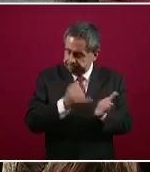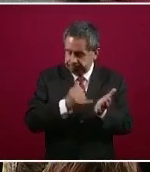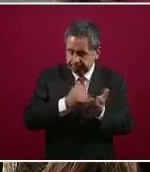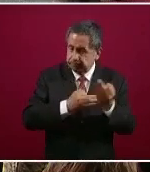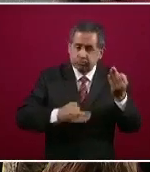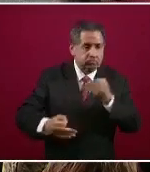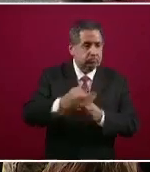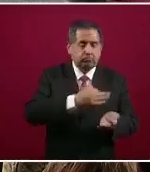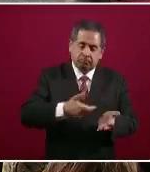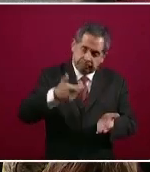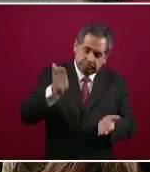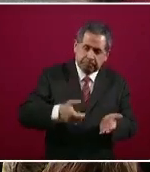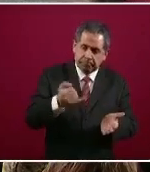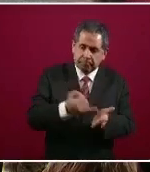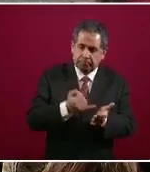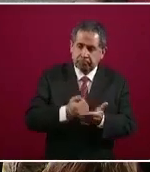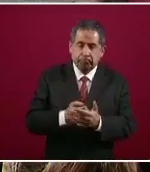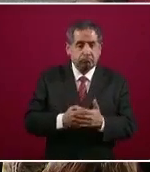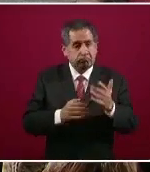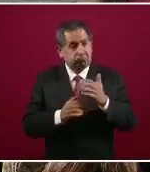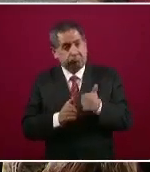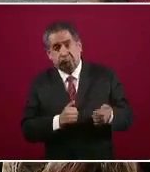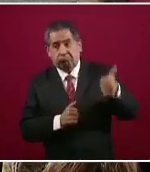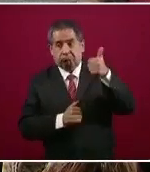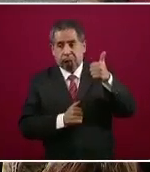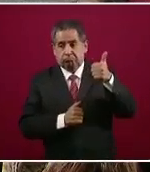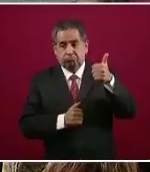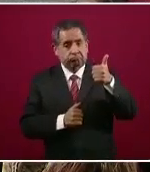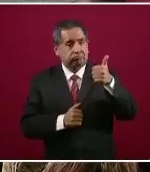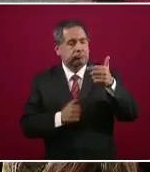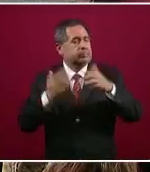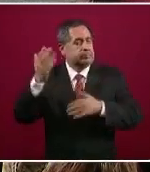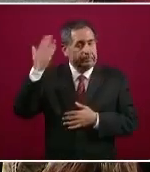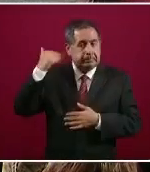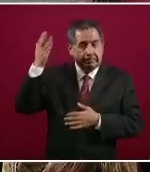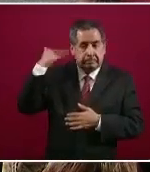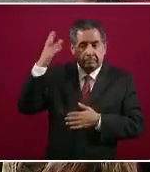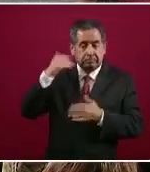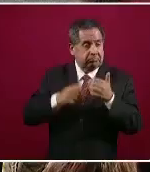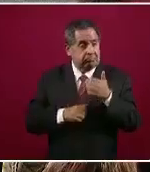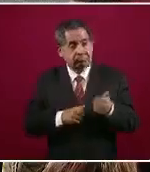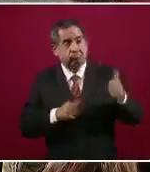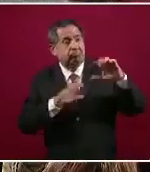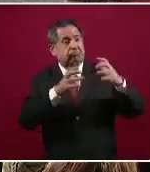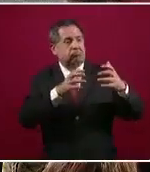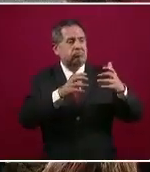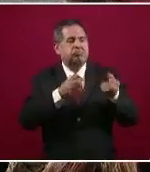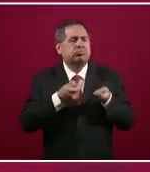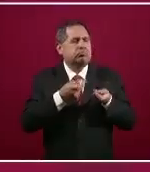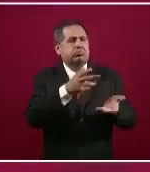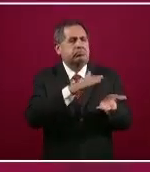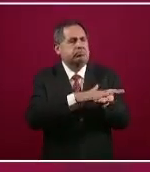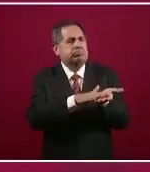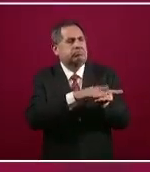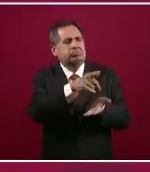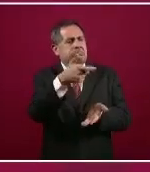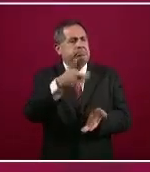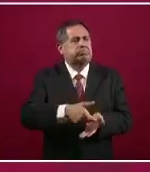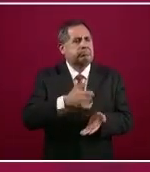y a los de la cúpula, como sucedía se les condonaban los